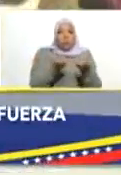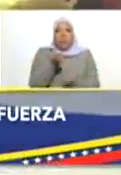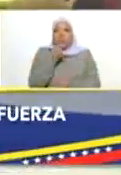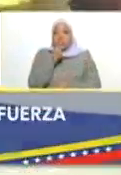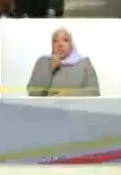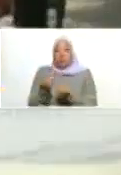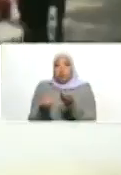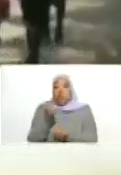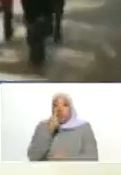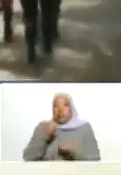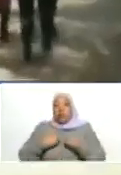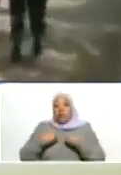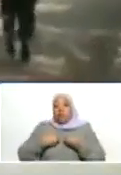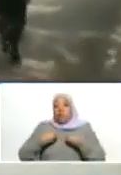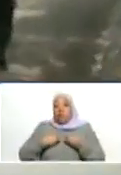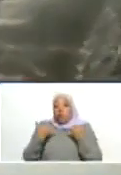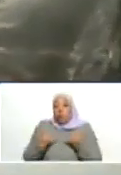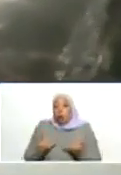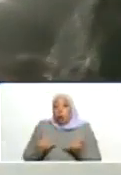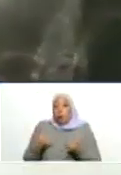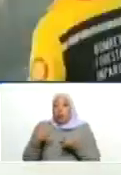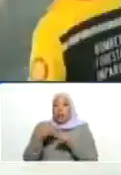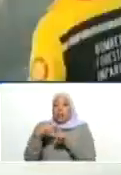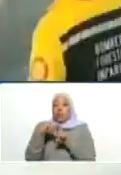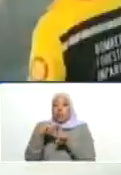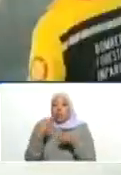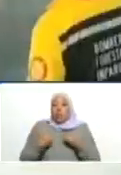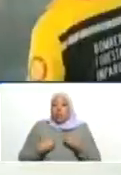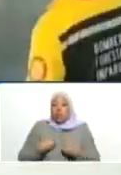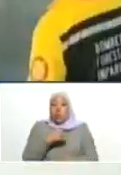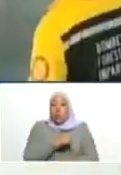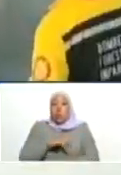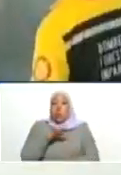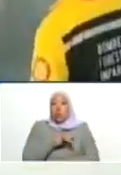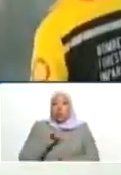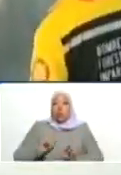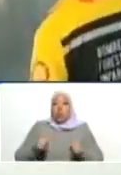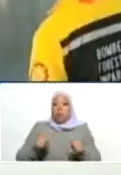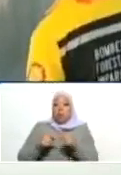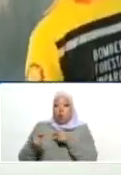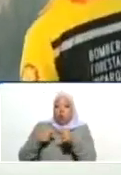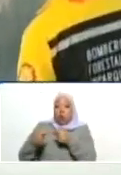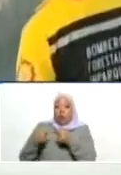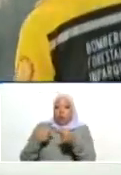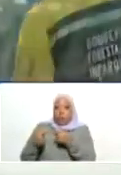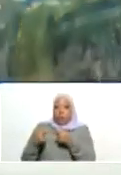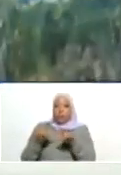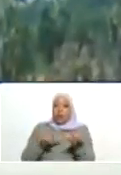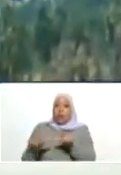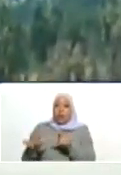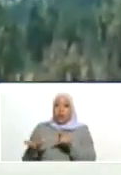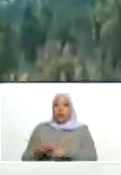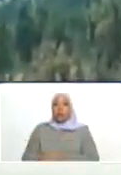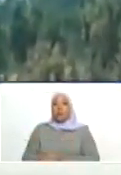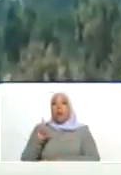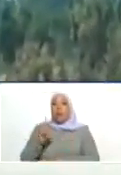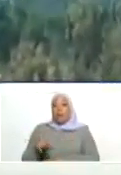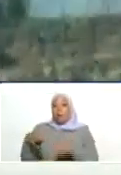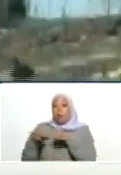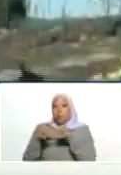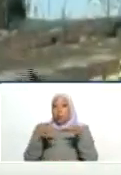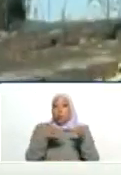que vivió Chile, que está viviendo Chile, y que afortunadamente ya empiezan a controlar. También llegaron delegaciones